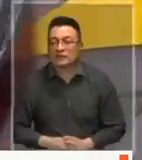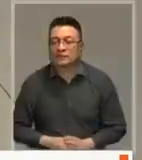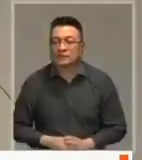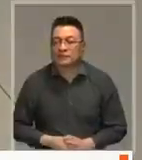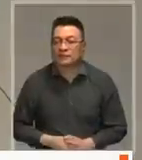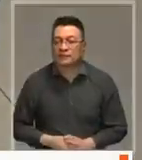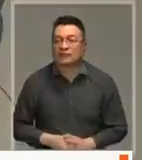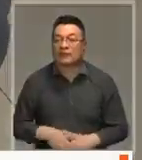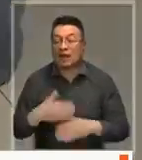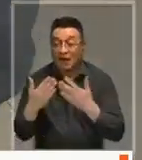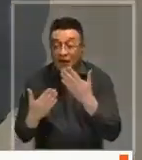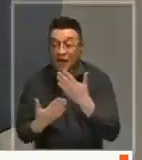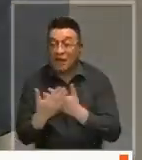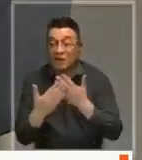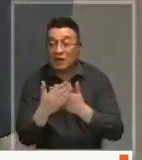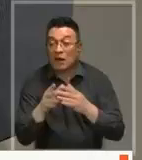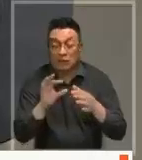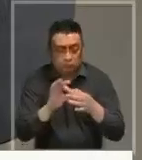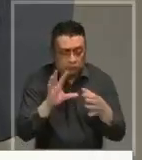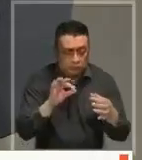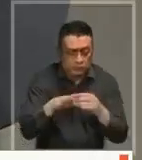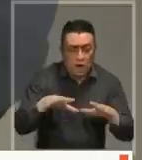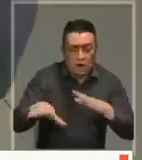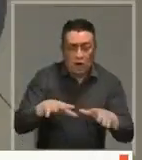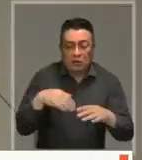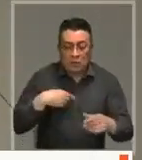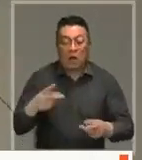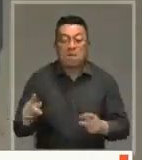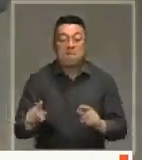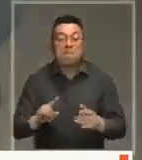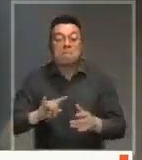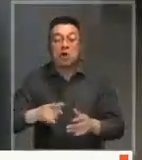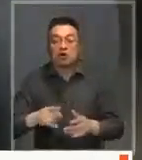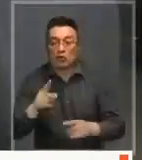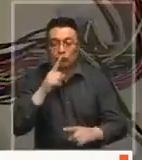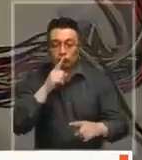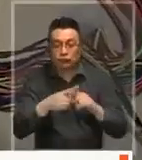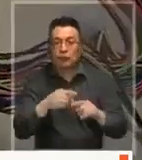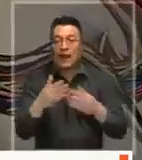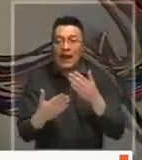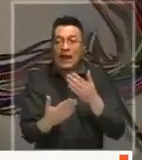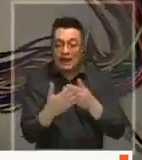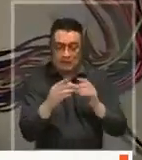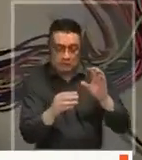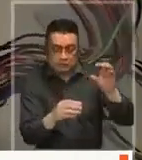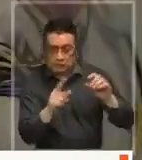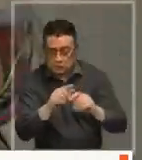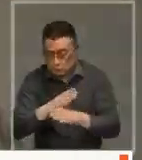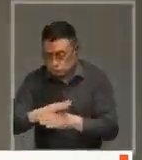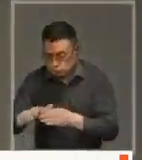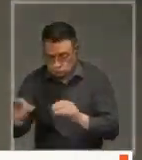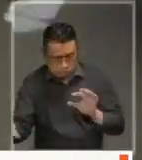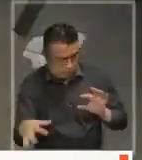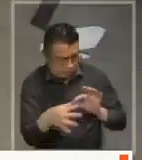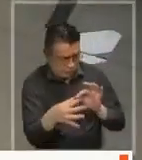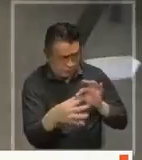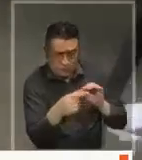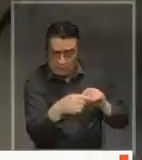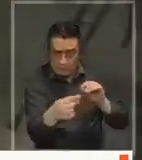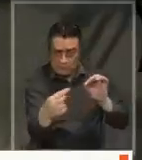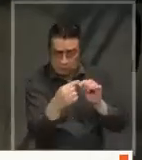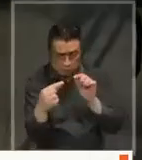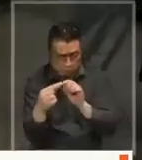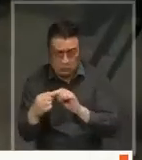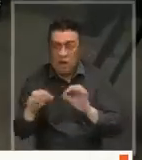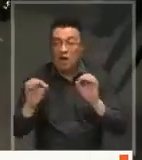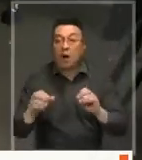En la mañana desconecté algunas cosas porque estaba probando instalarle un motor del hombro, que es este que está aquí arriba. Eliminé esto, lo conecté directamente acá y con